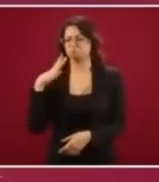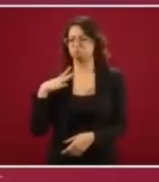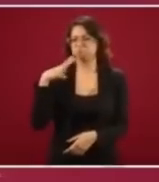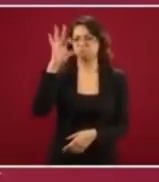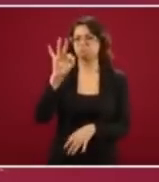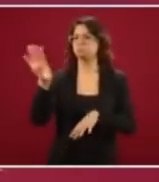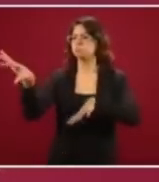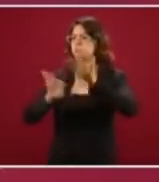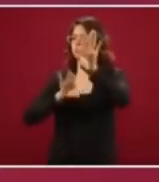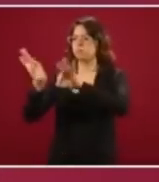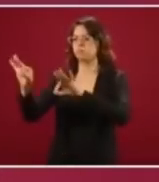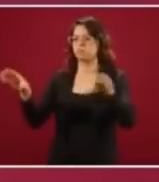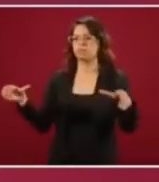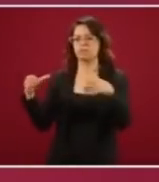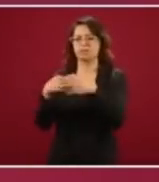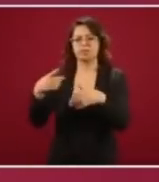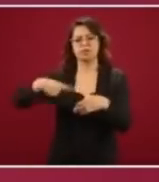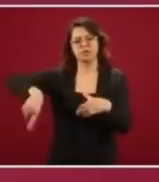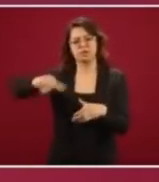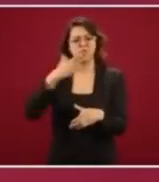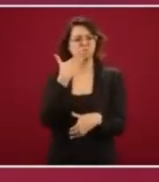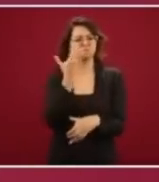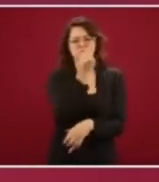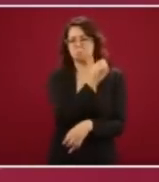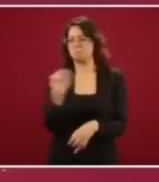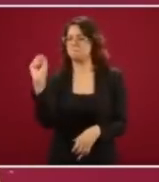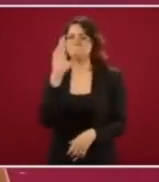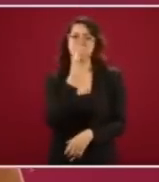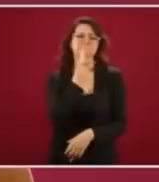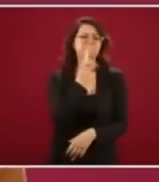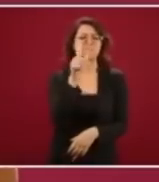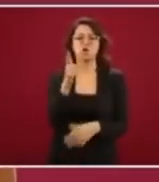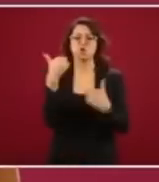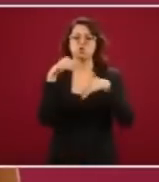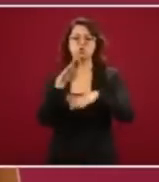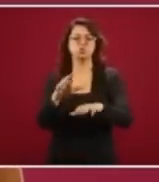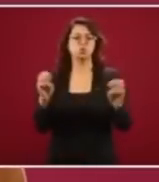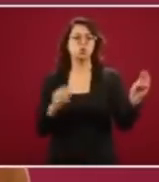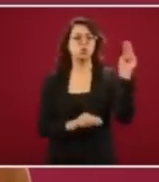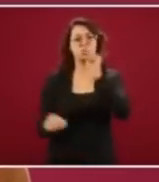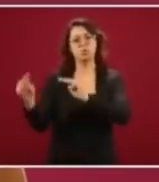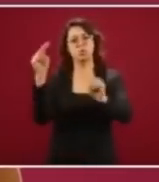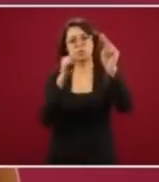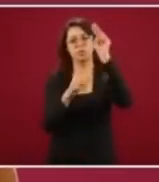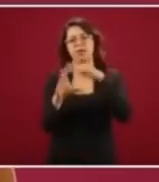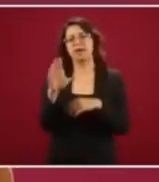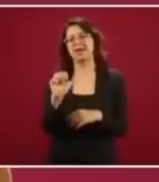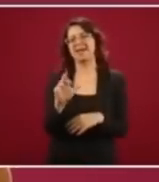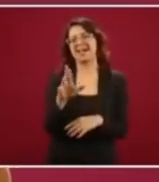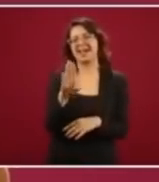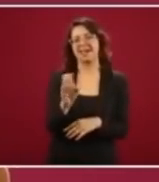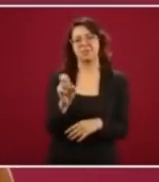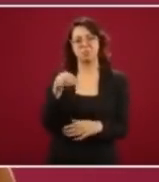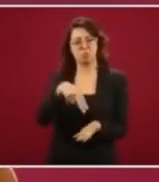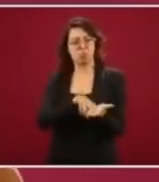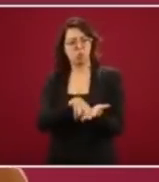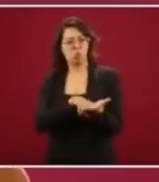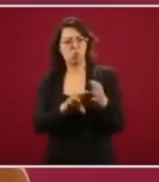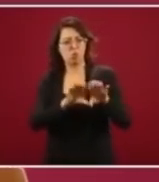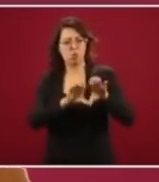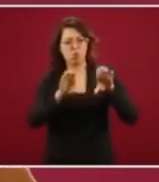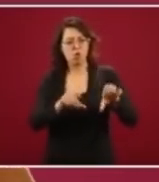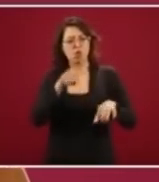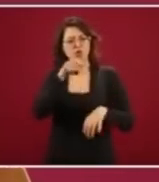mejores gentes, a los mejores expertos en minas de carbón, trabajando específicamente en este asunto. Como